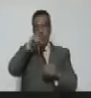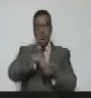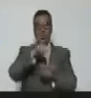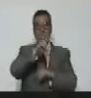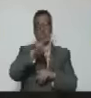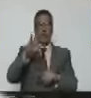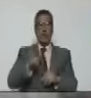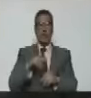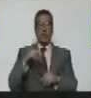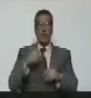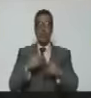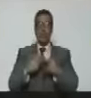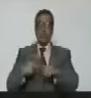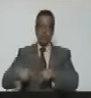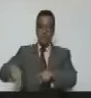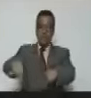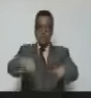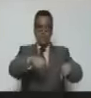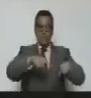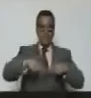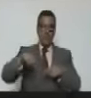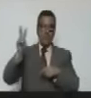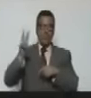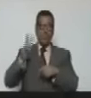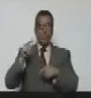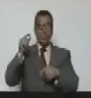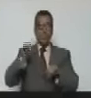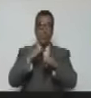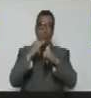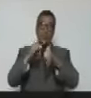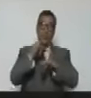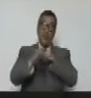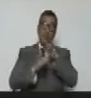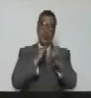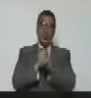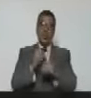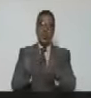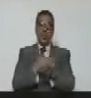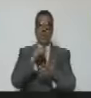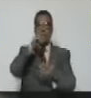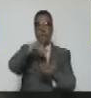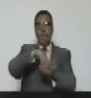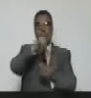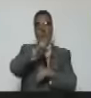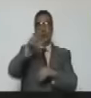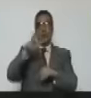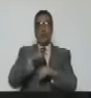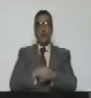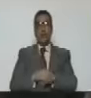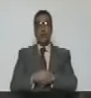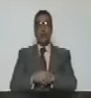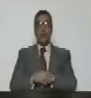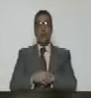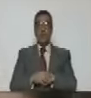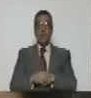2023. Recorre por el país, aún hoy, la Feria Internacional del Libro 2023,